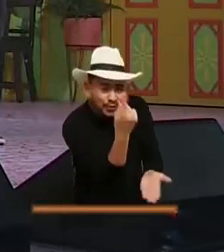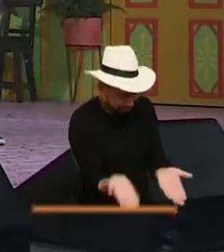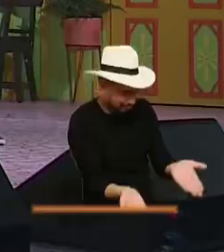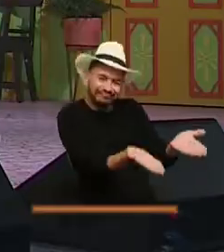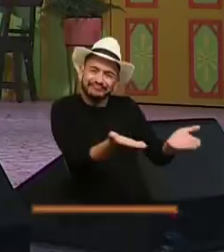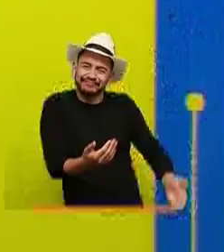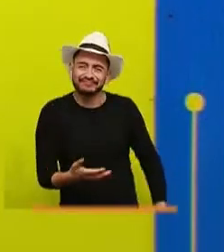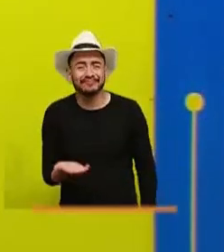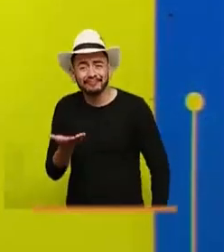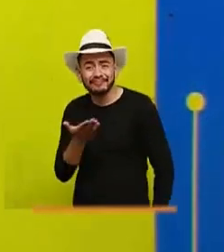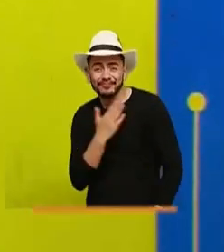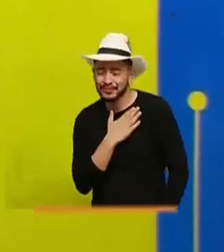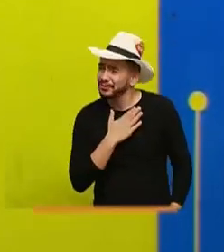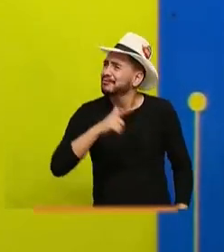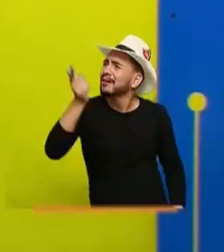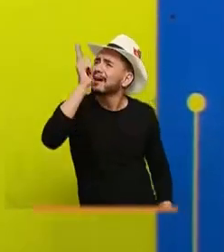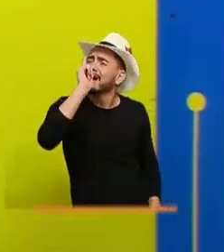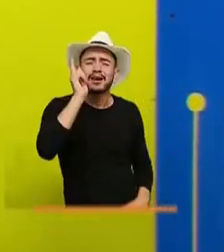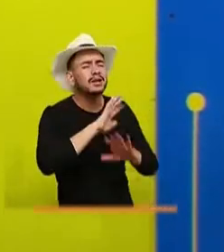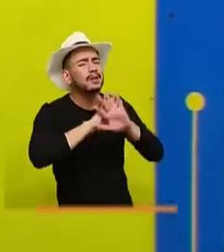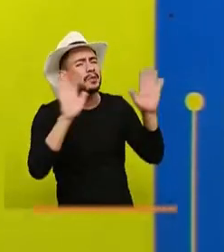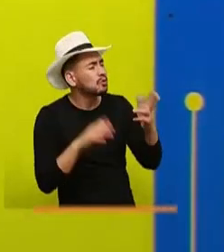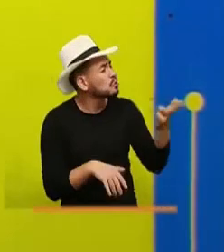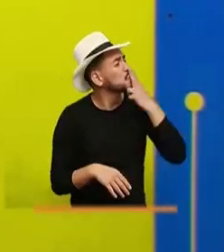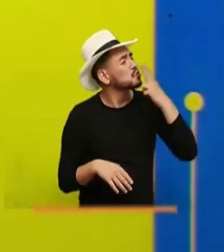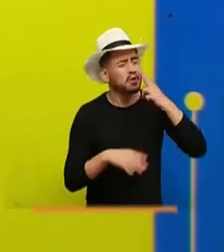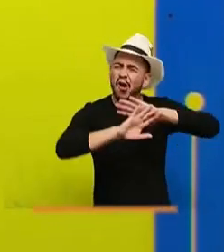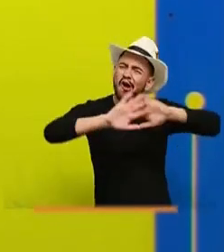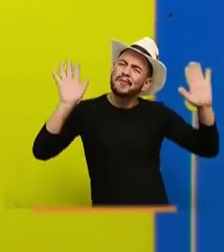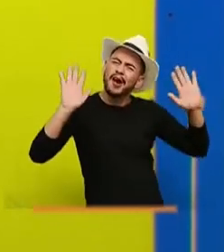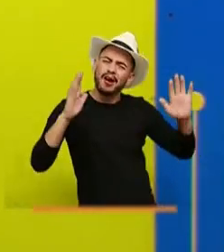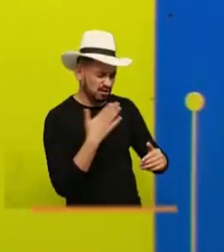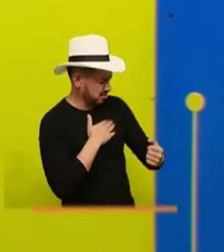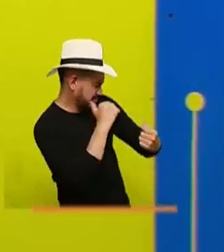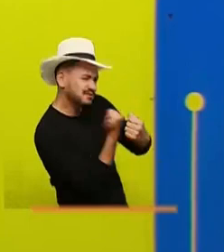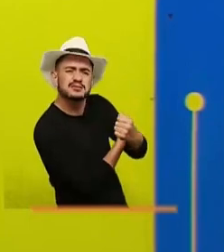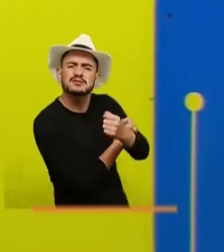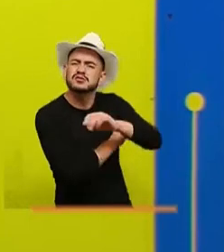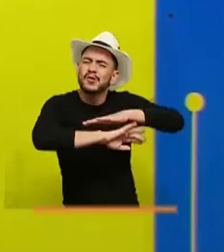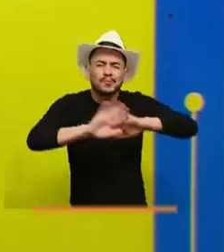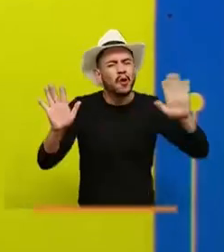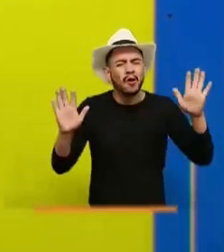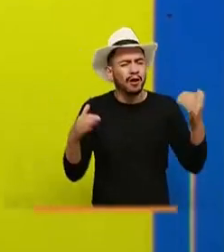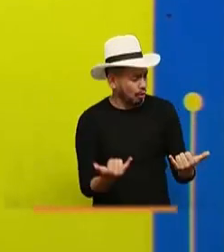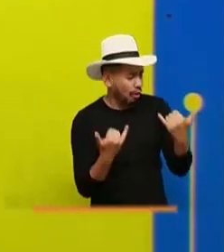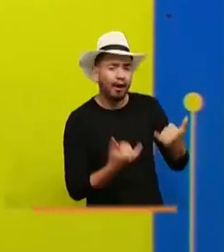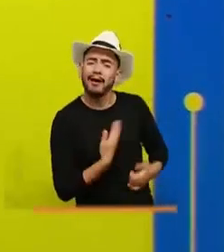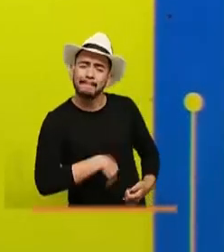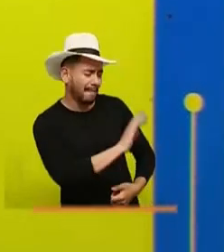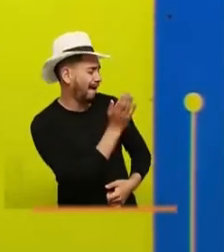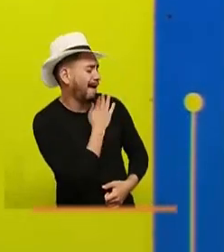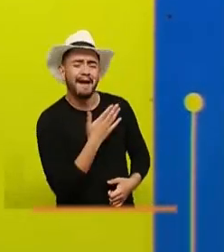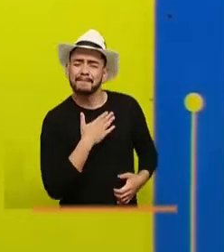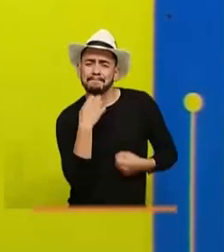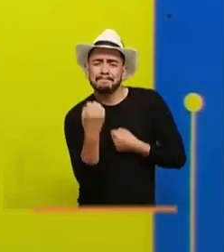ya no fumo, y ni por ahí me drogo. Y estoy trovando también, voy